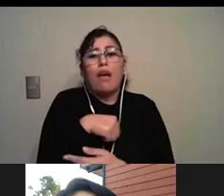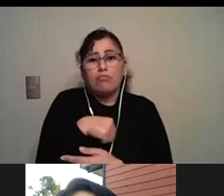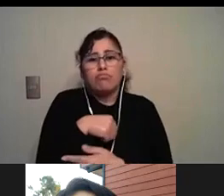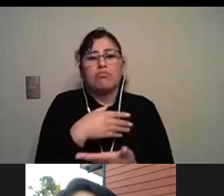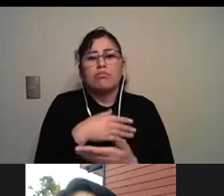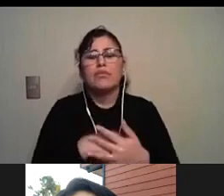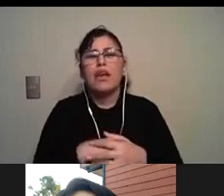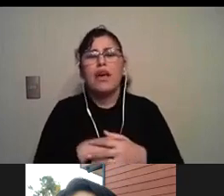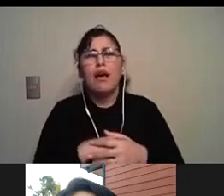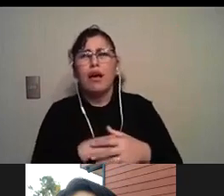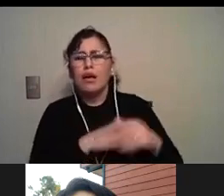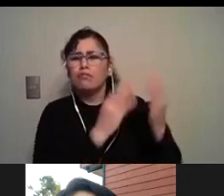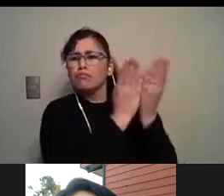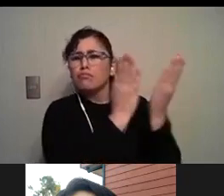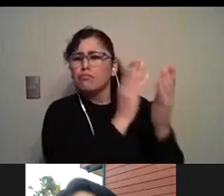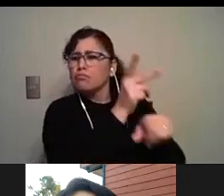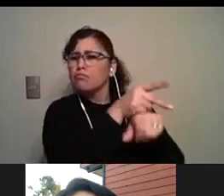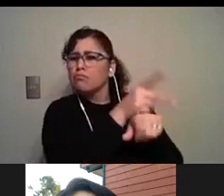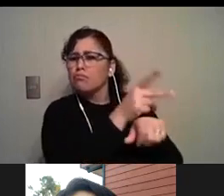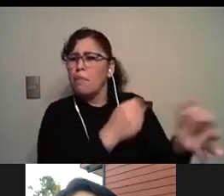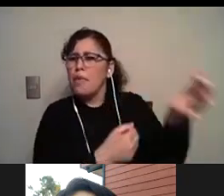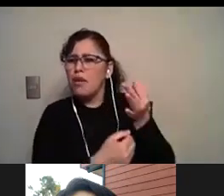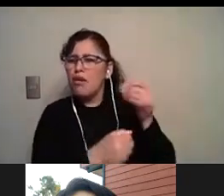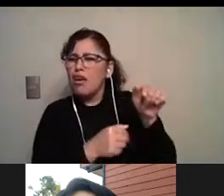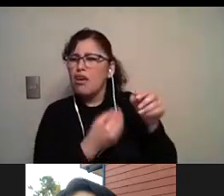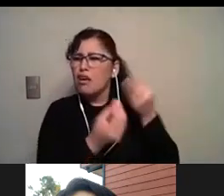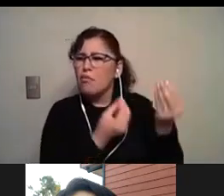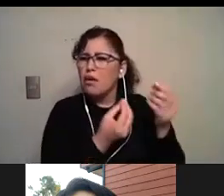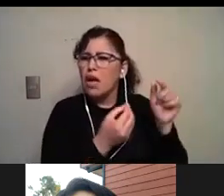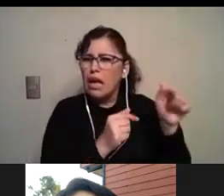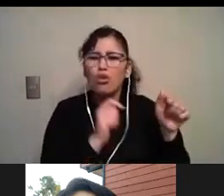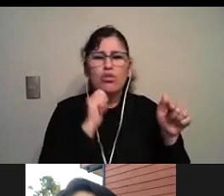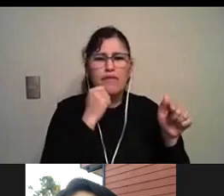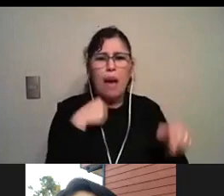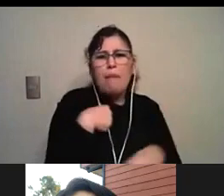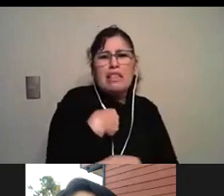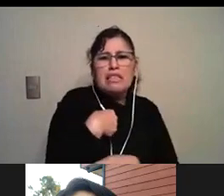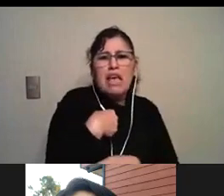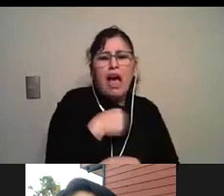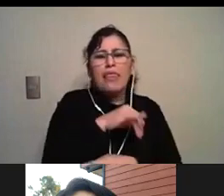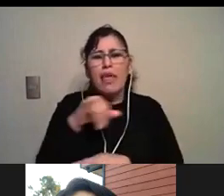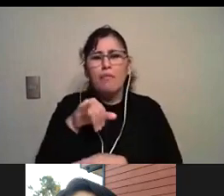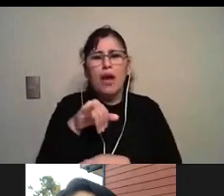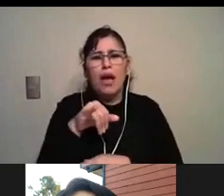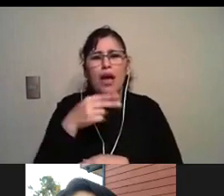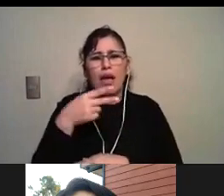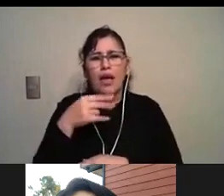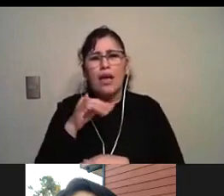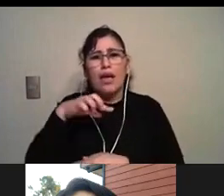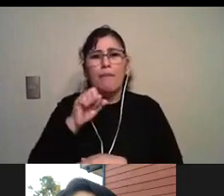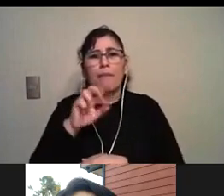él me dijo que en ese caso sería como espasticidad y después hipertonía, parece que me